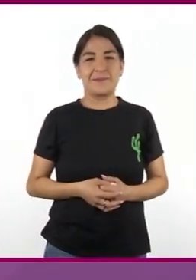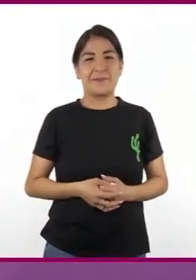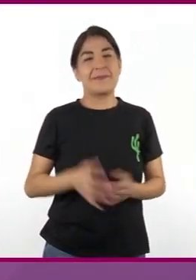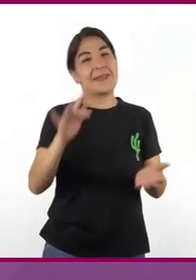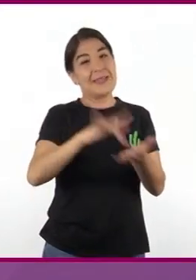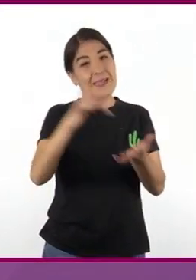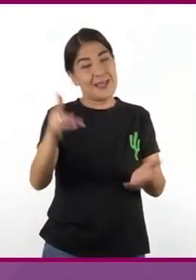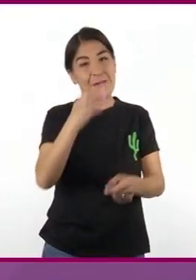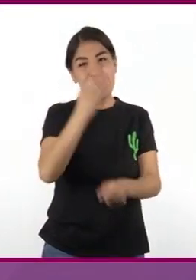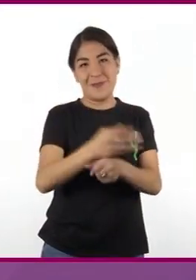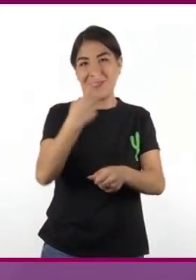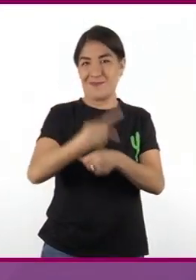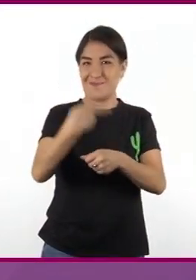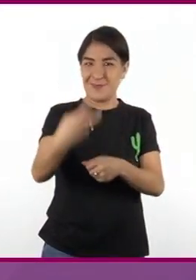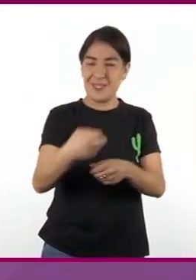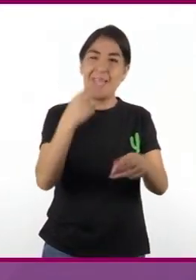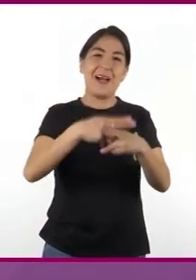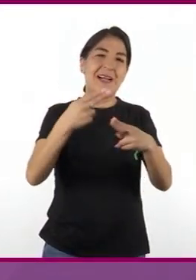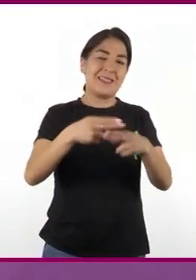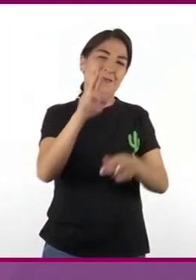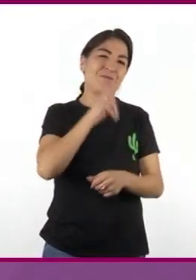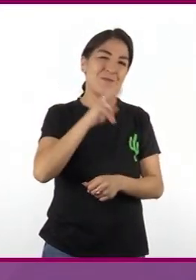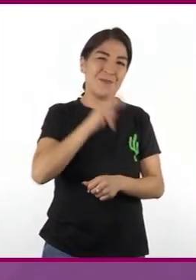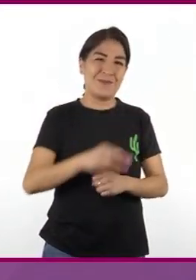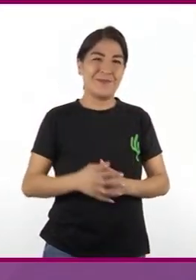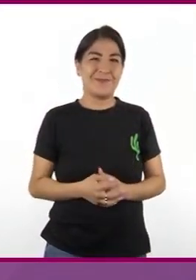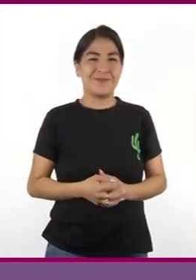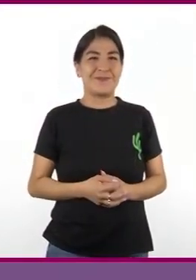Gracias por la invitación y hasta pronto.